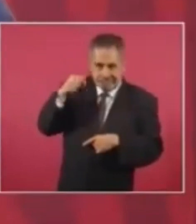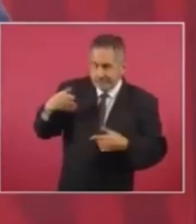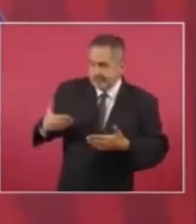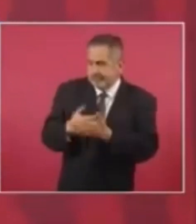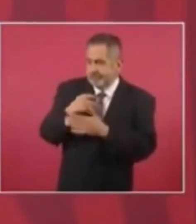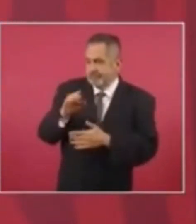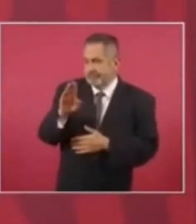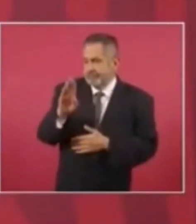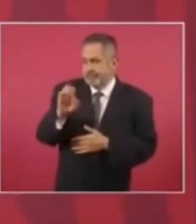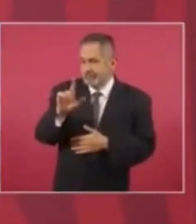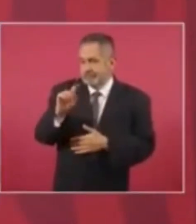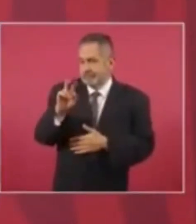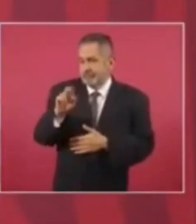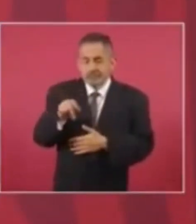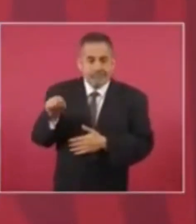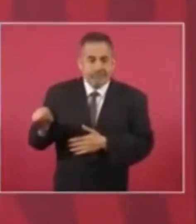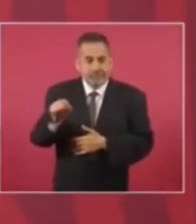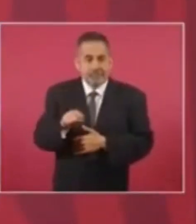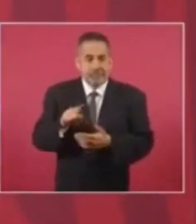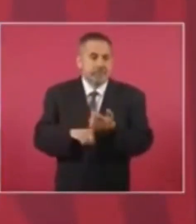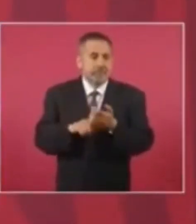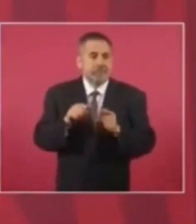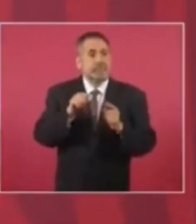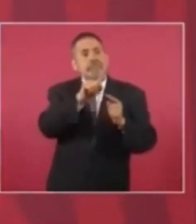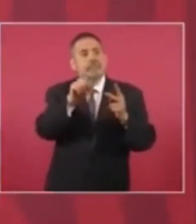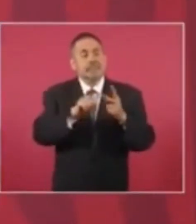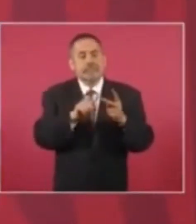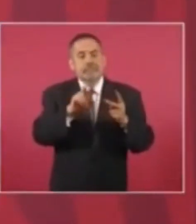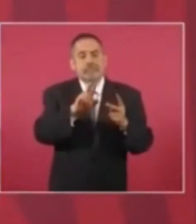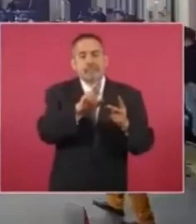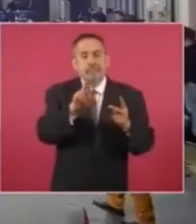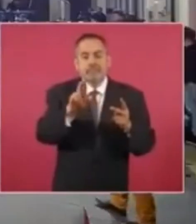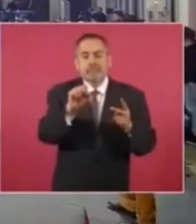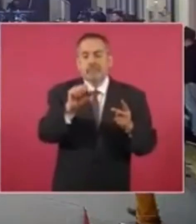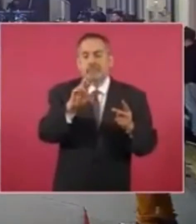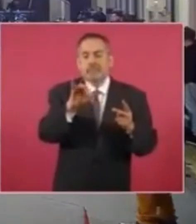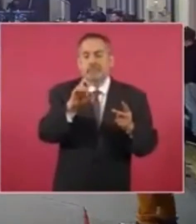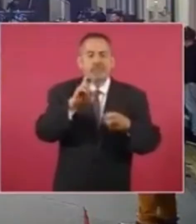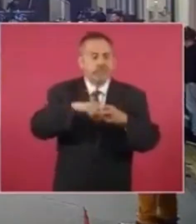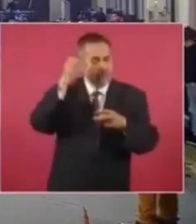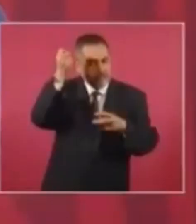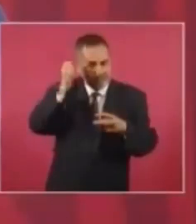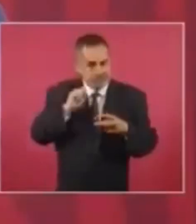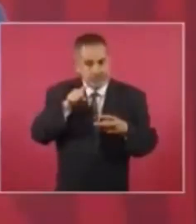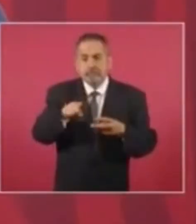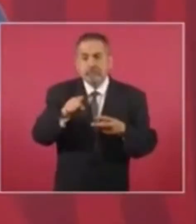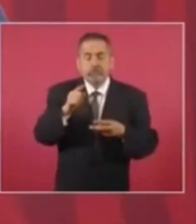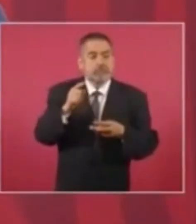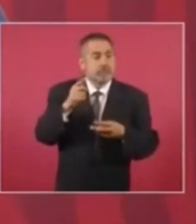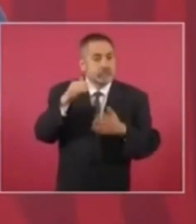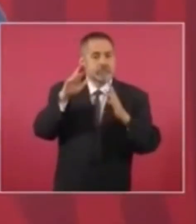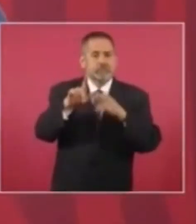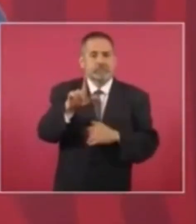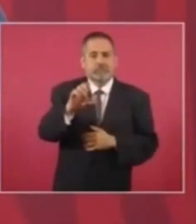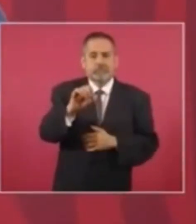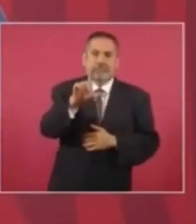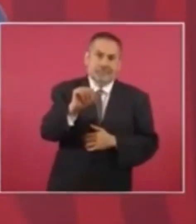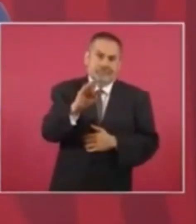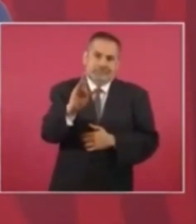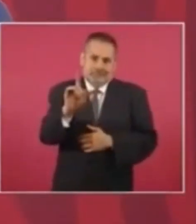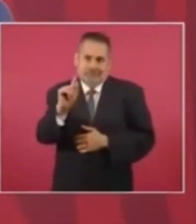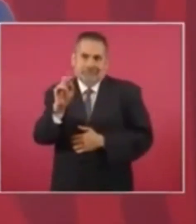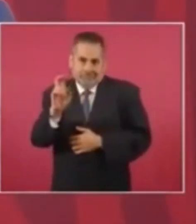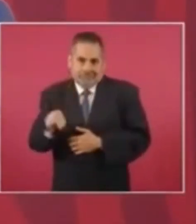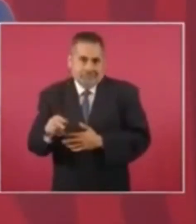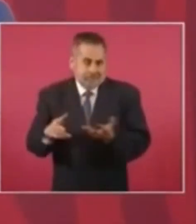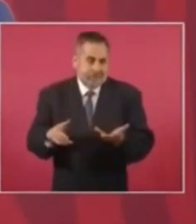mamadas que ya me enfadaron, cabrones, con su pinche Tilín. Pinche TikTok, así como te pones a eliminar cuentas, cabrón. Elimíname